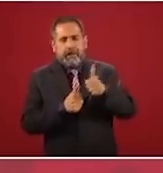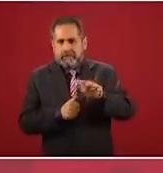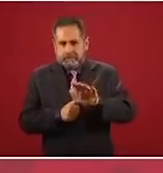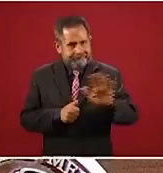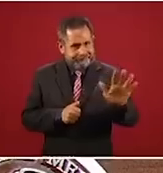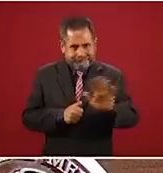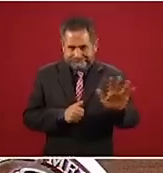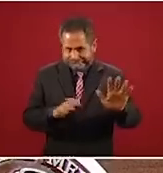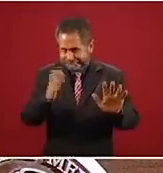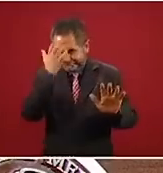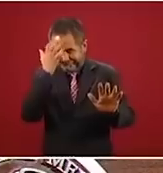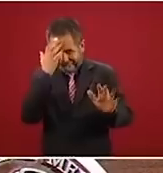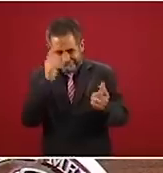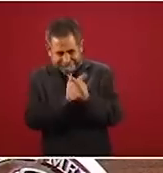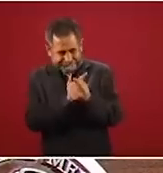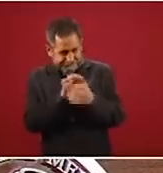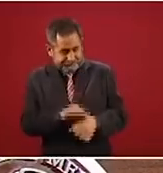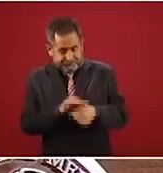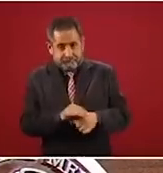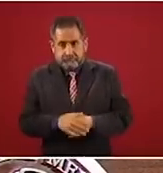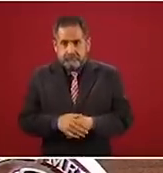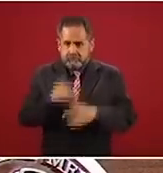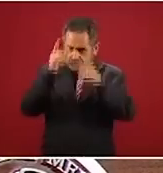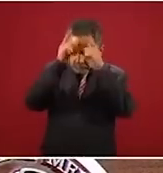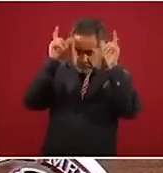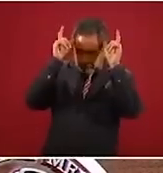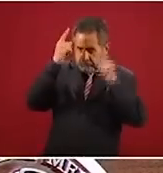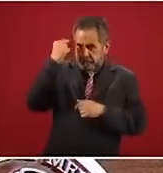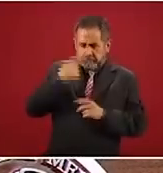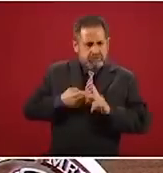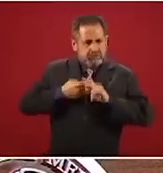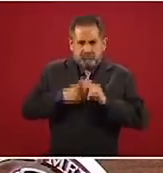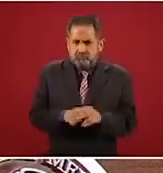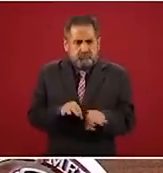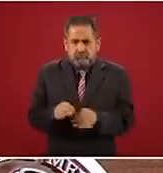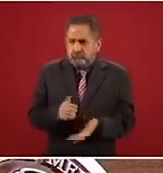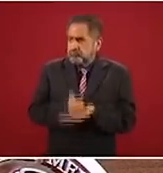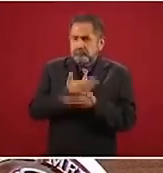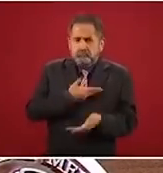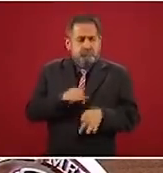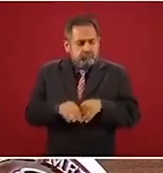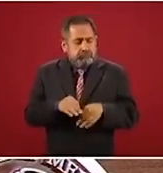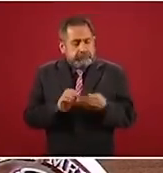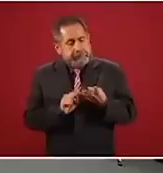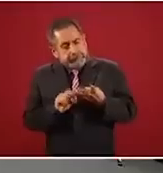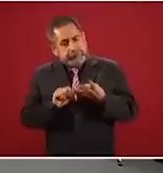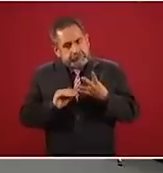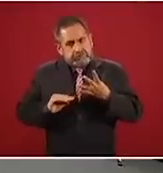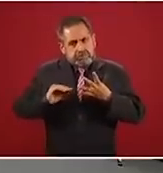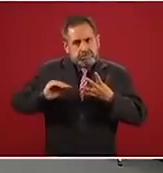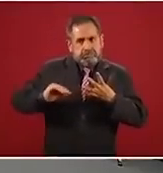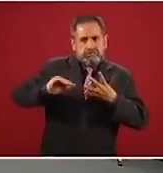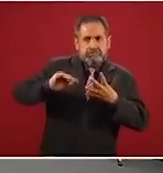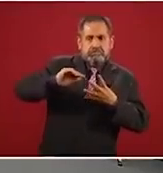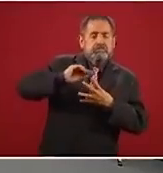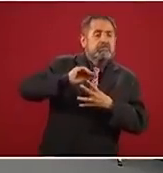conocerla primero, porque el hecho de que sea una enfermera que empezó como auxiliar y que llegó a ser titular